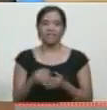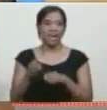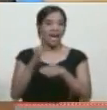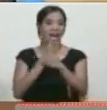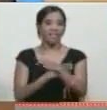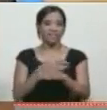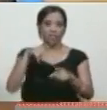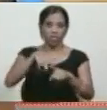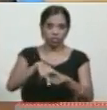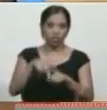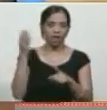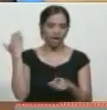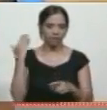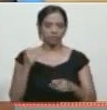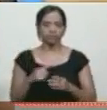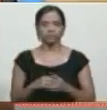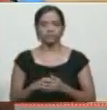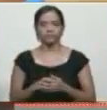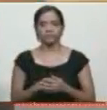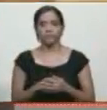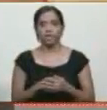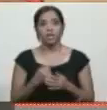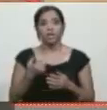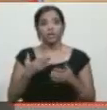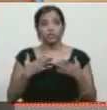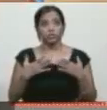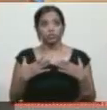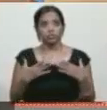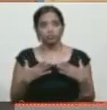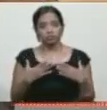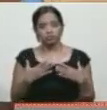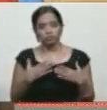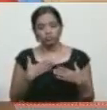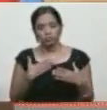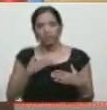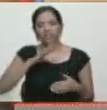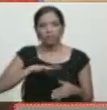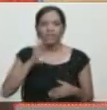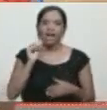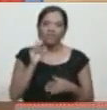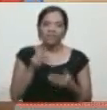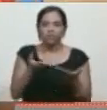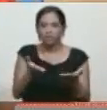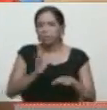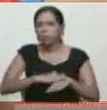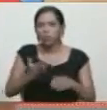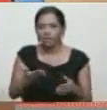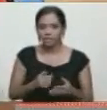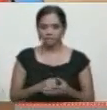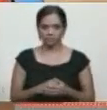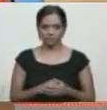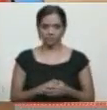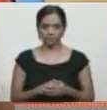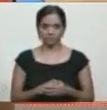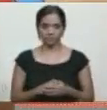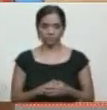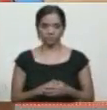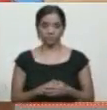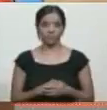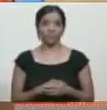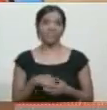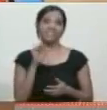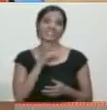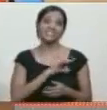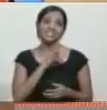Pero yo recuerdo, o sea, estoy hablando de esto por lo siguiente. Ese señor que se